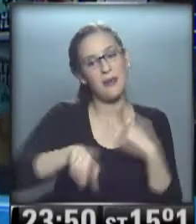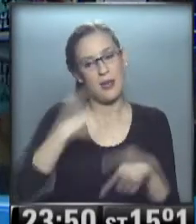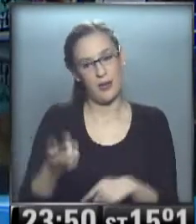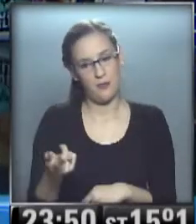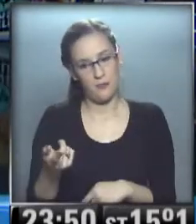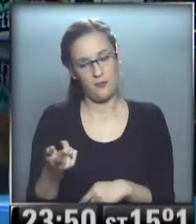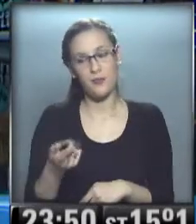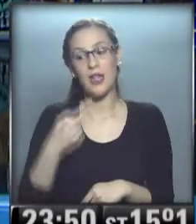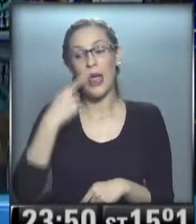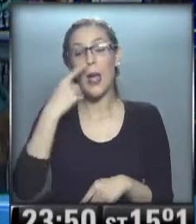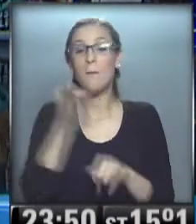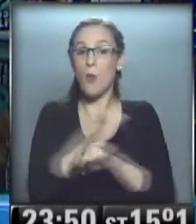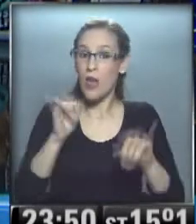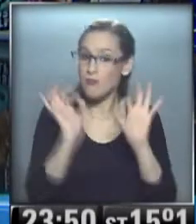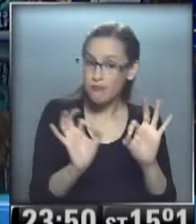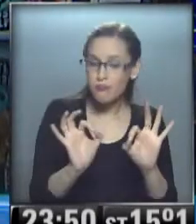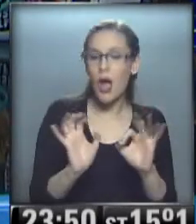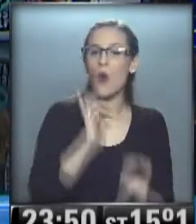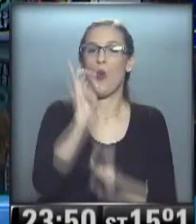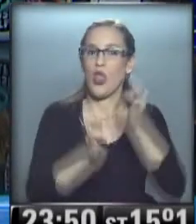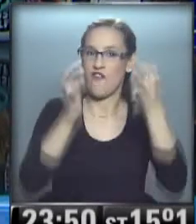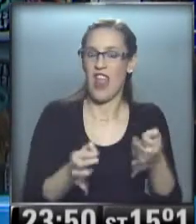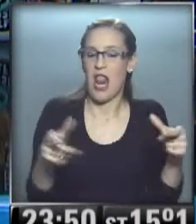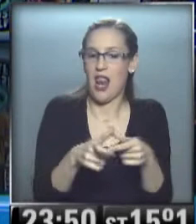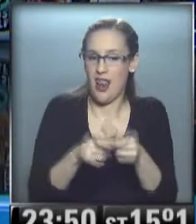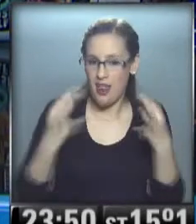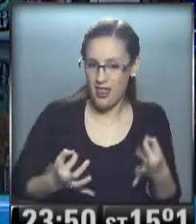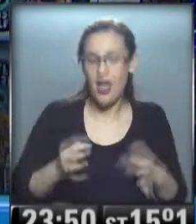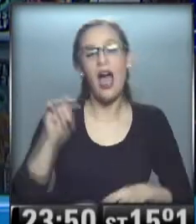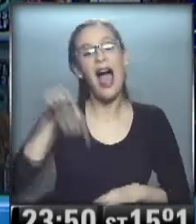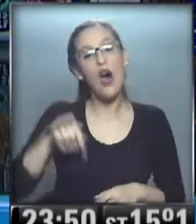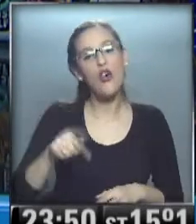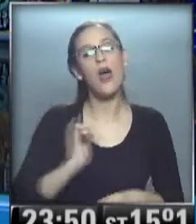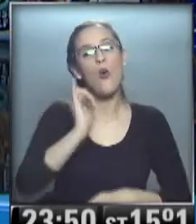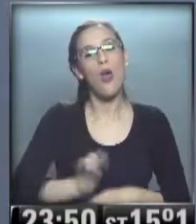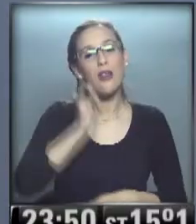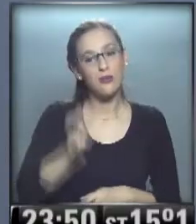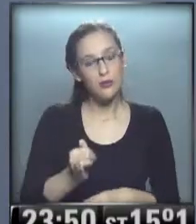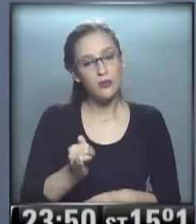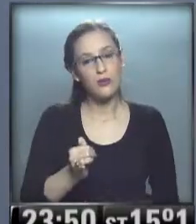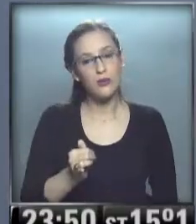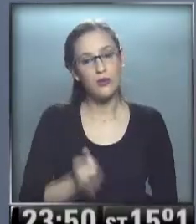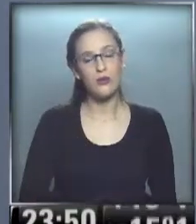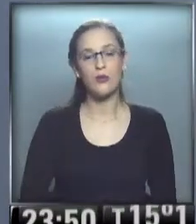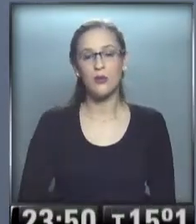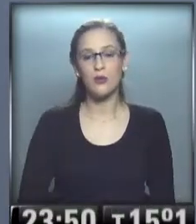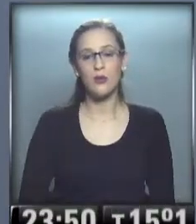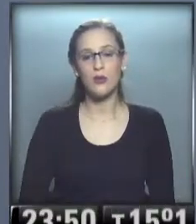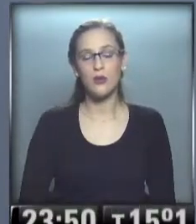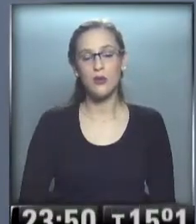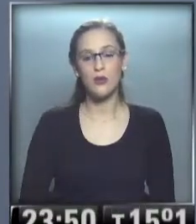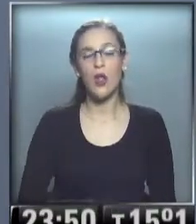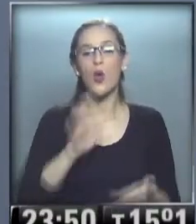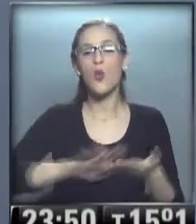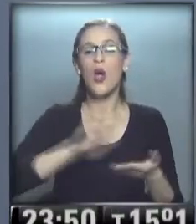Y después de la tanda te voy a contar de olor a tigre. Sí, primero te quería contar esto que tengo aquí adelante en la mesa. Es el nuevo disco